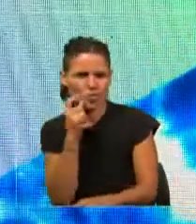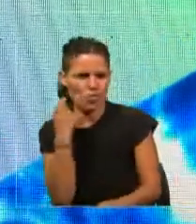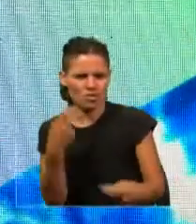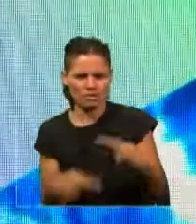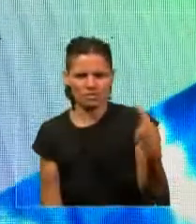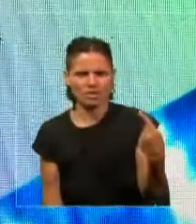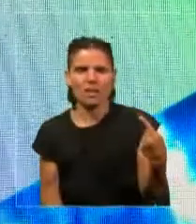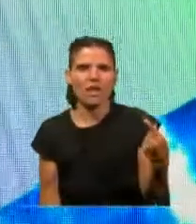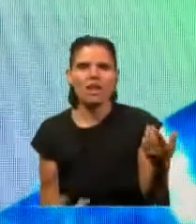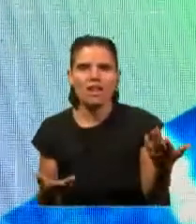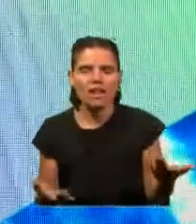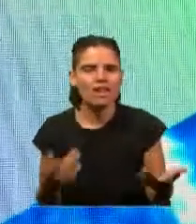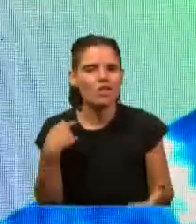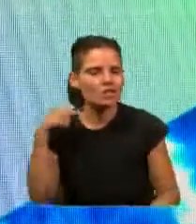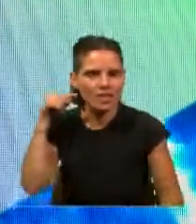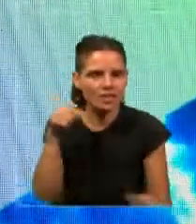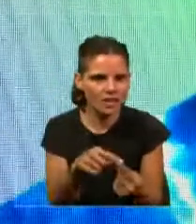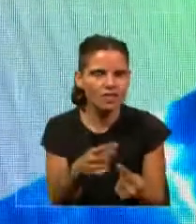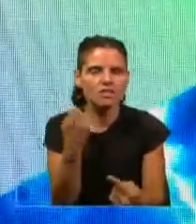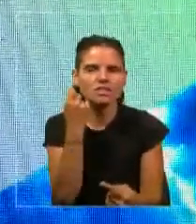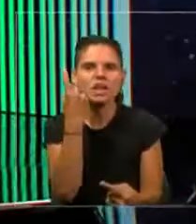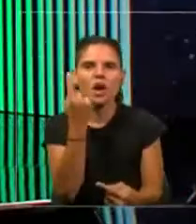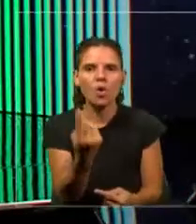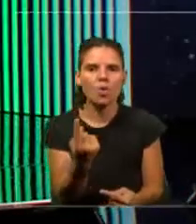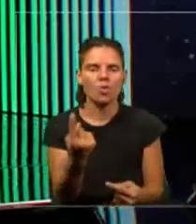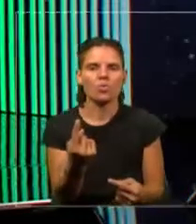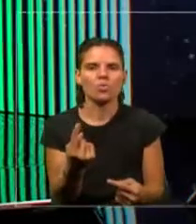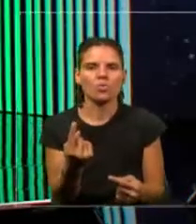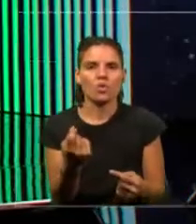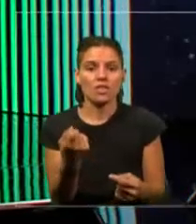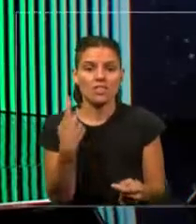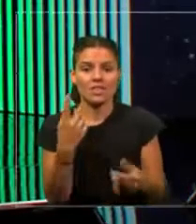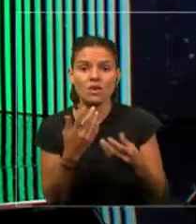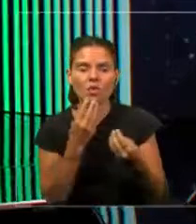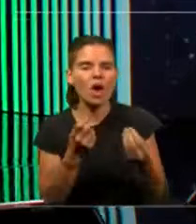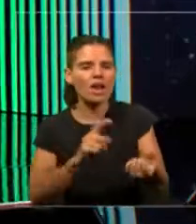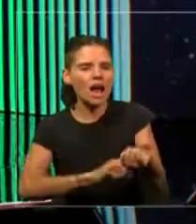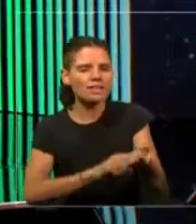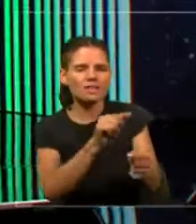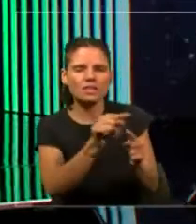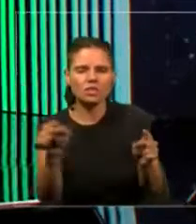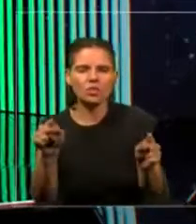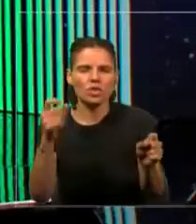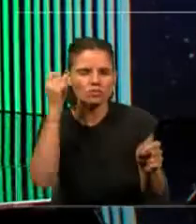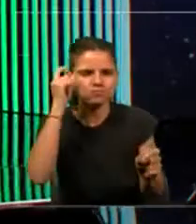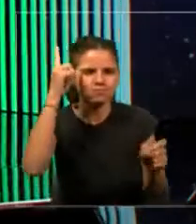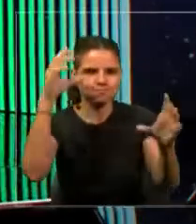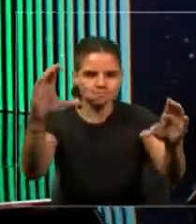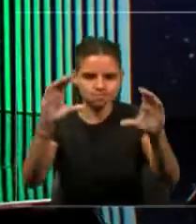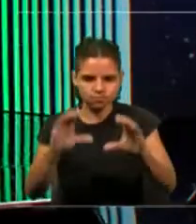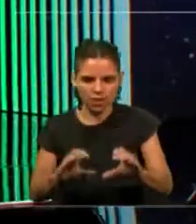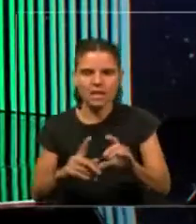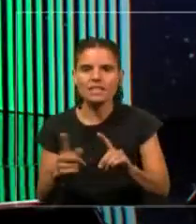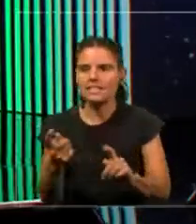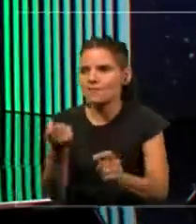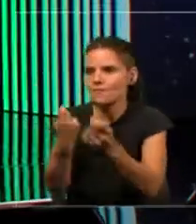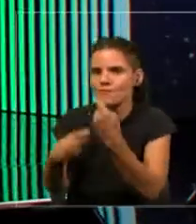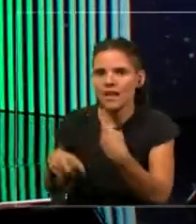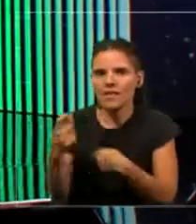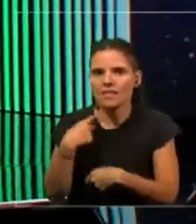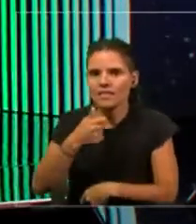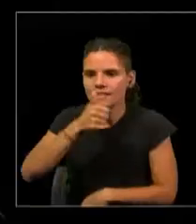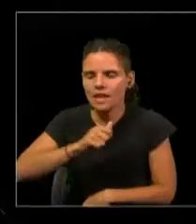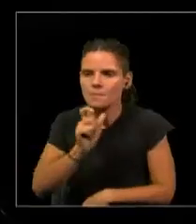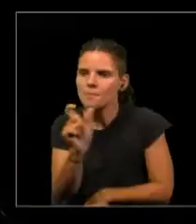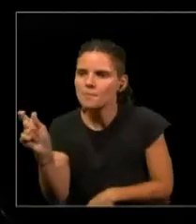la plataforma principal entre el conocimiento de los comportamientos y la venta de palabras claves a las